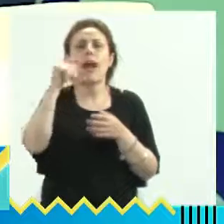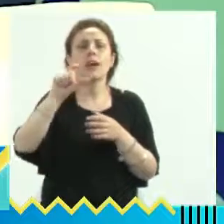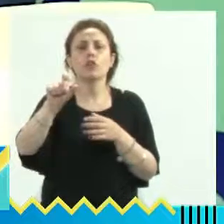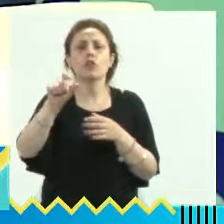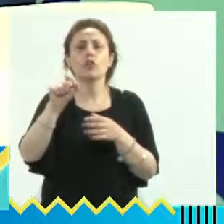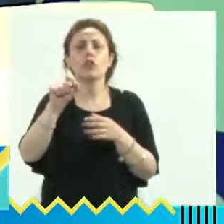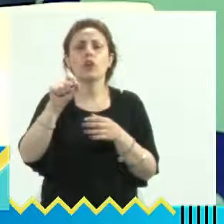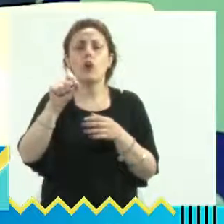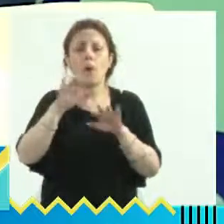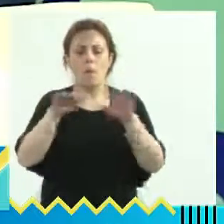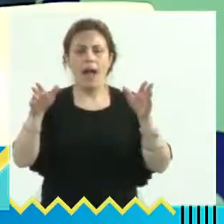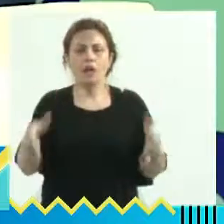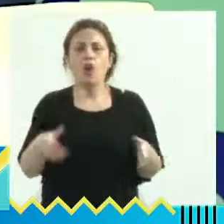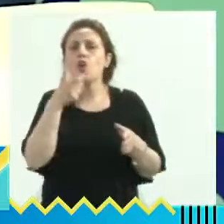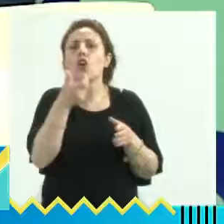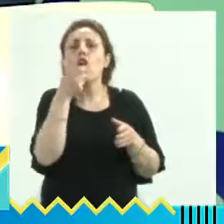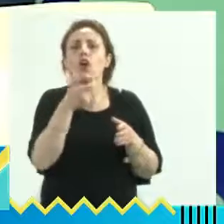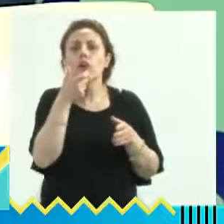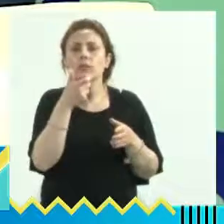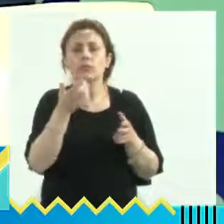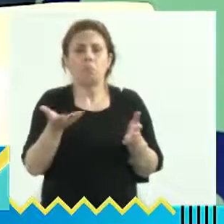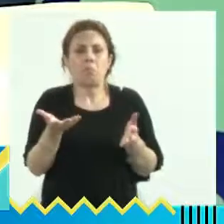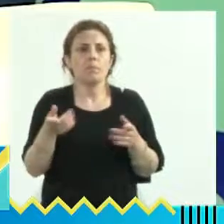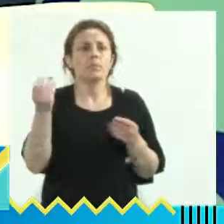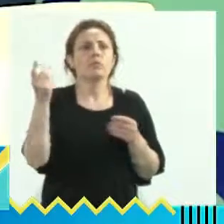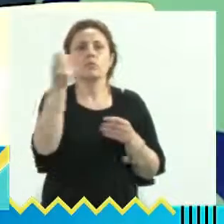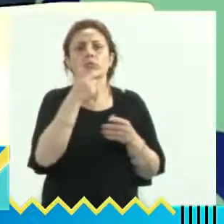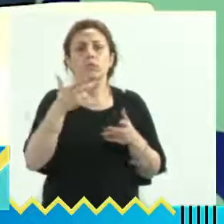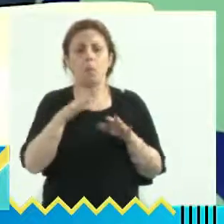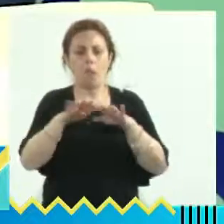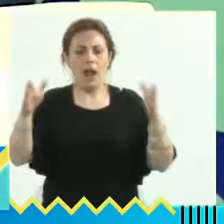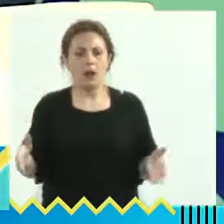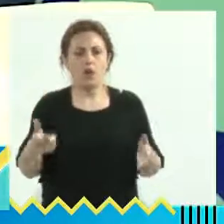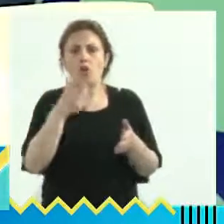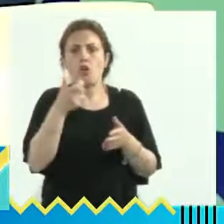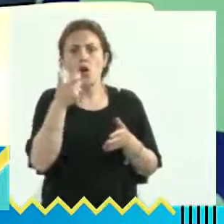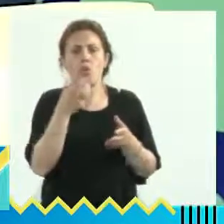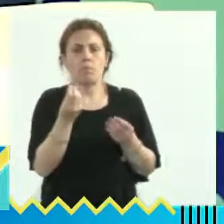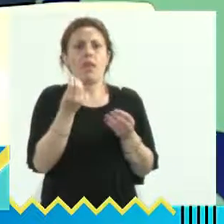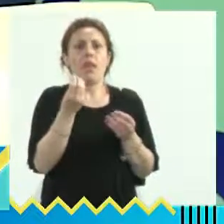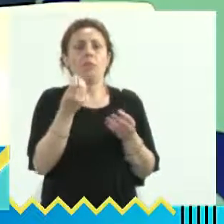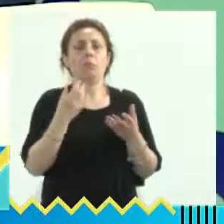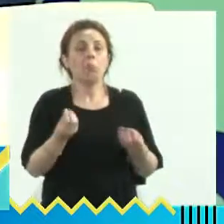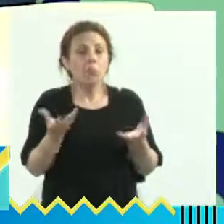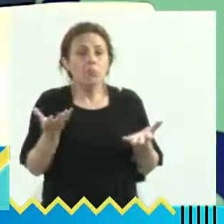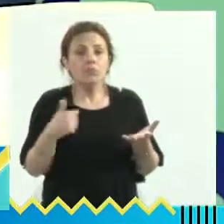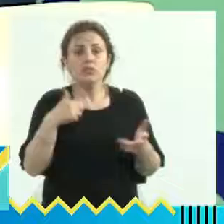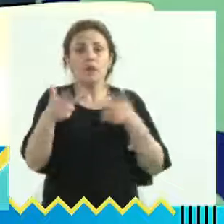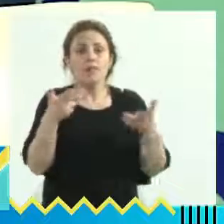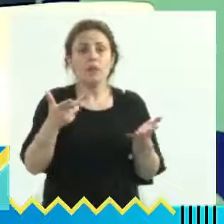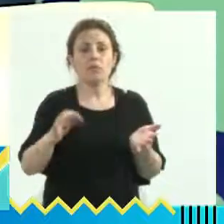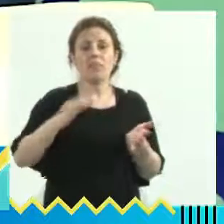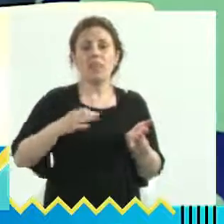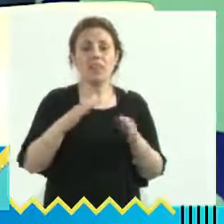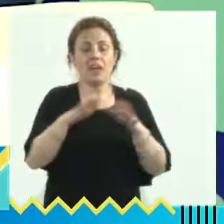municipios expresaron miedo al color rojo, cuando nosotros damos vida con color rojo. Todos los meses